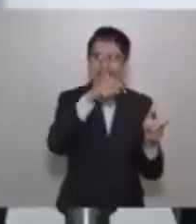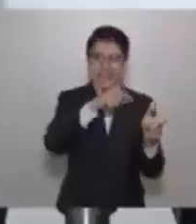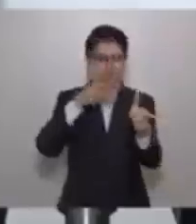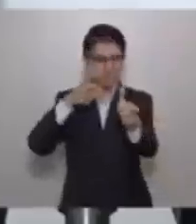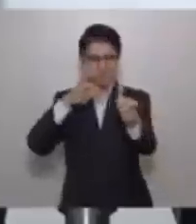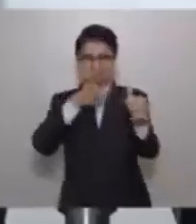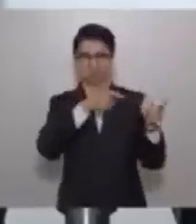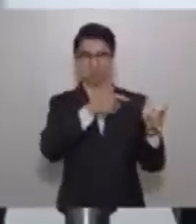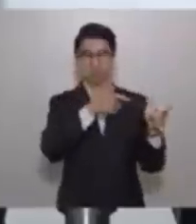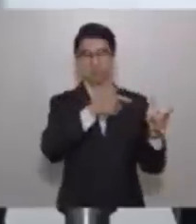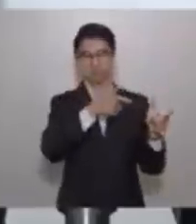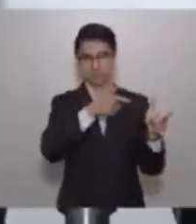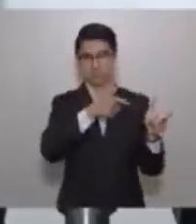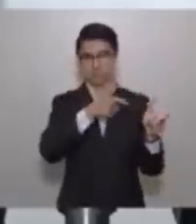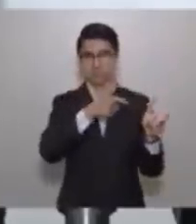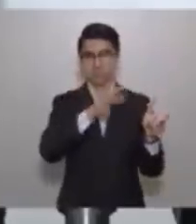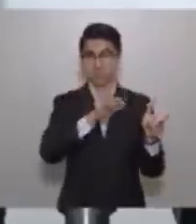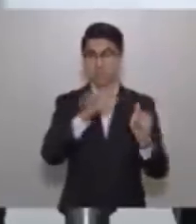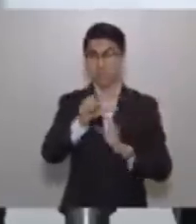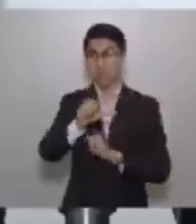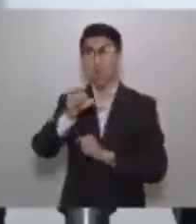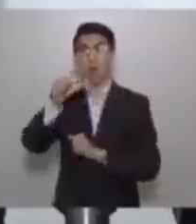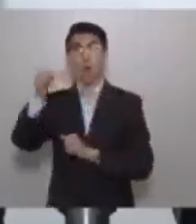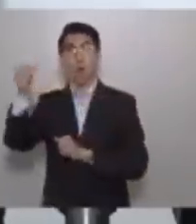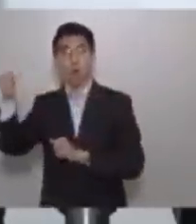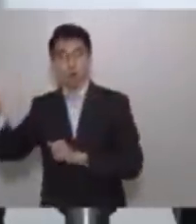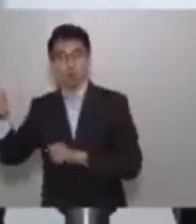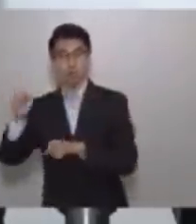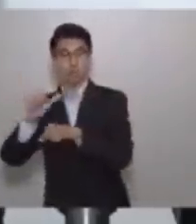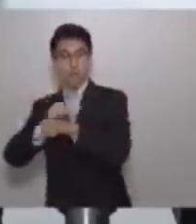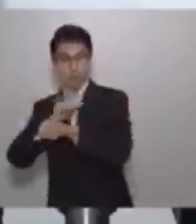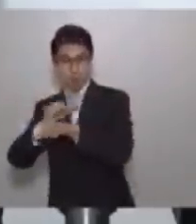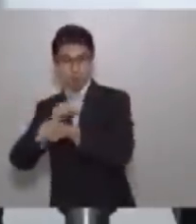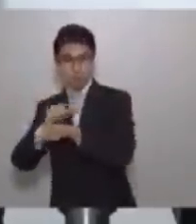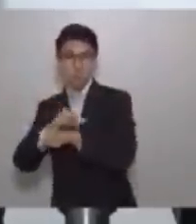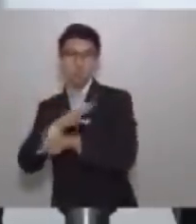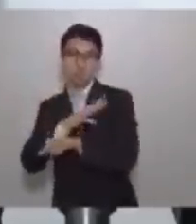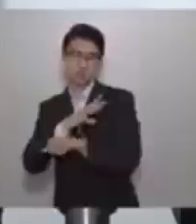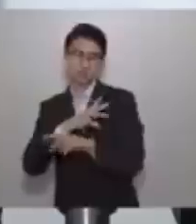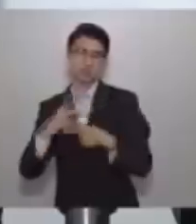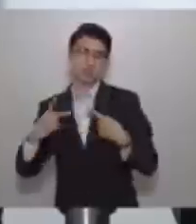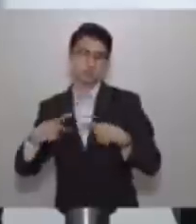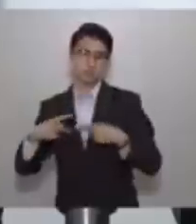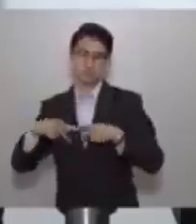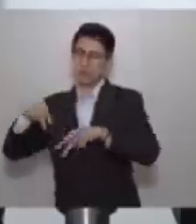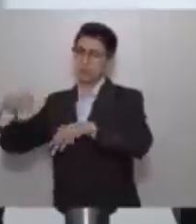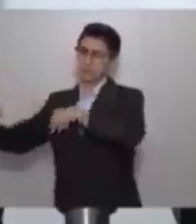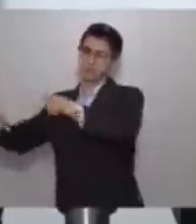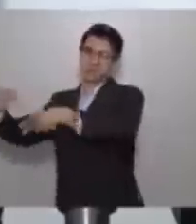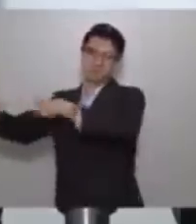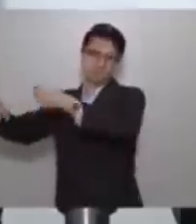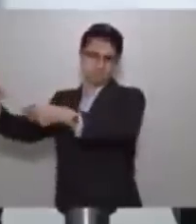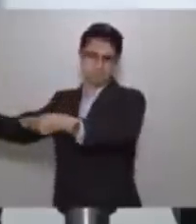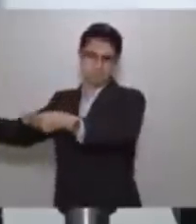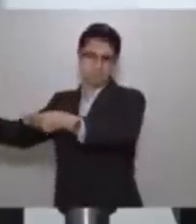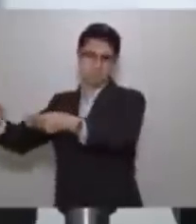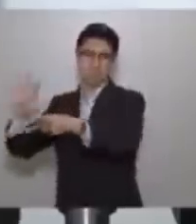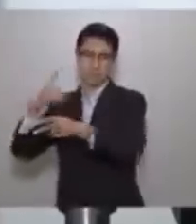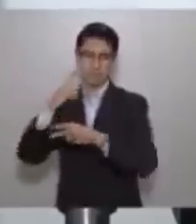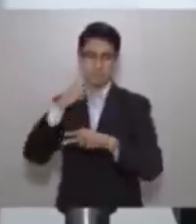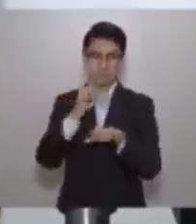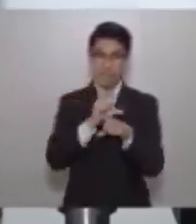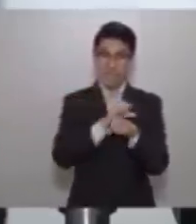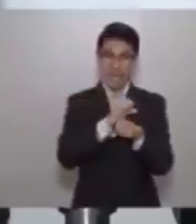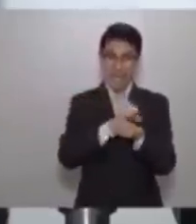un vehículo. El resto fueron pues en la terracería. Particularmente este por el que me pregunta fue en Urte Baldío,